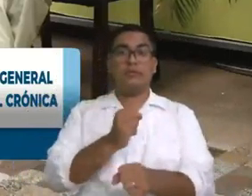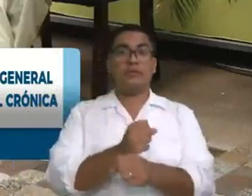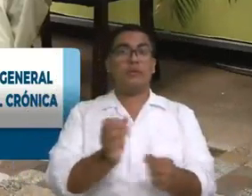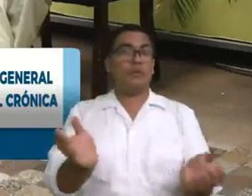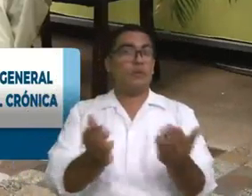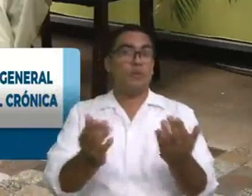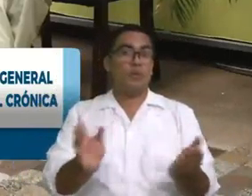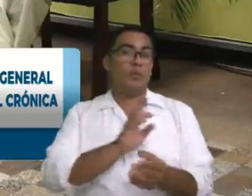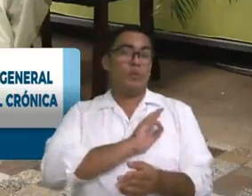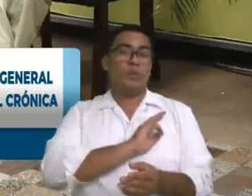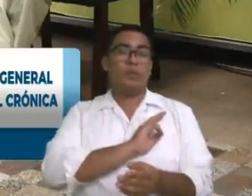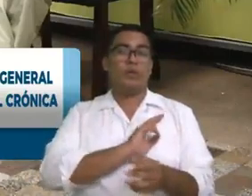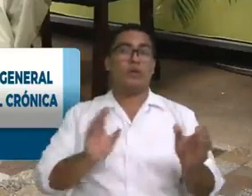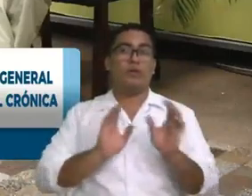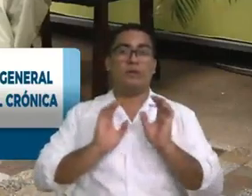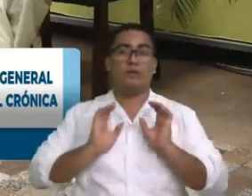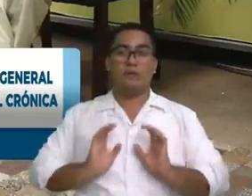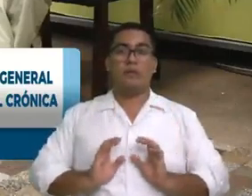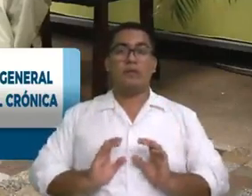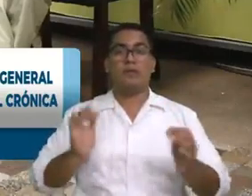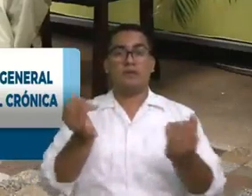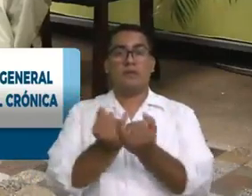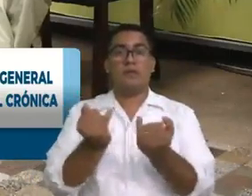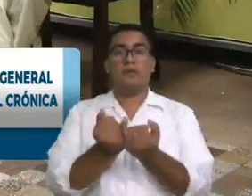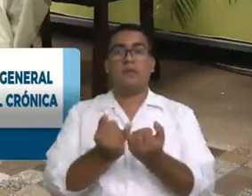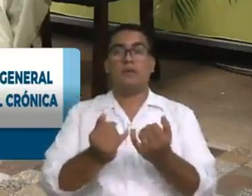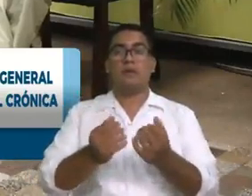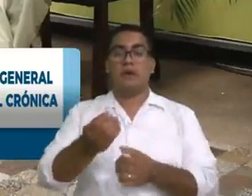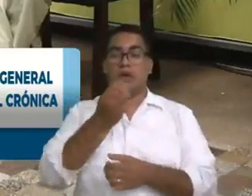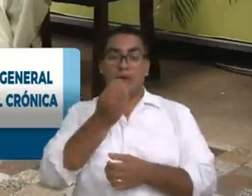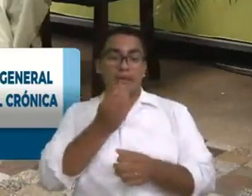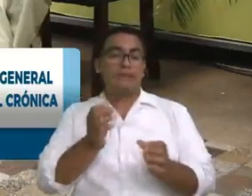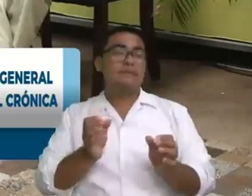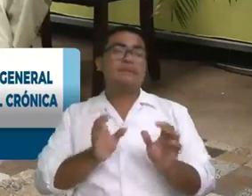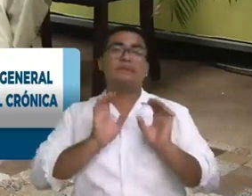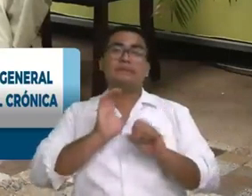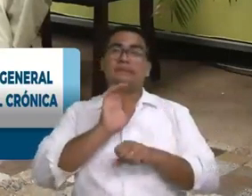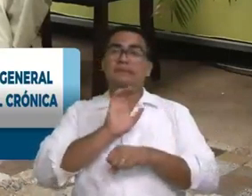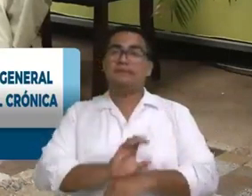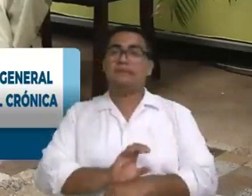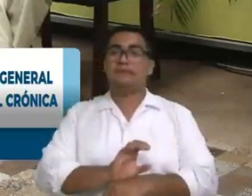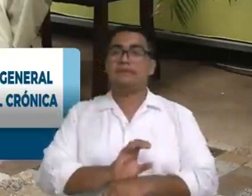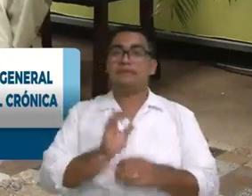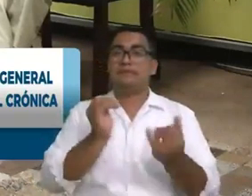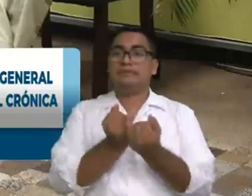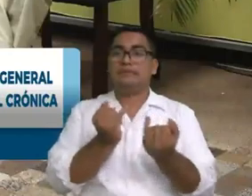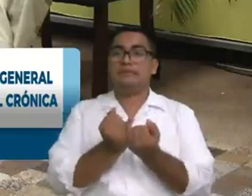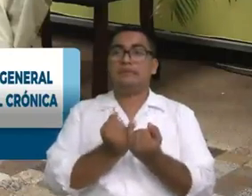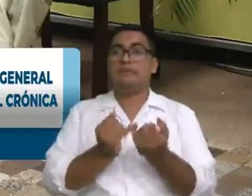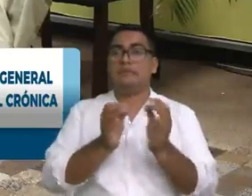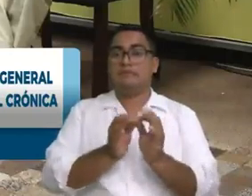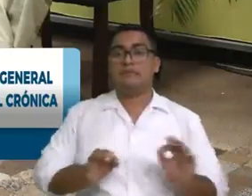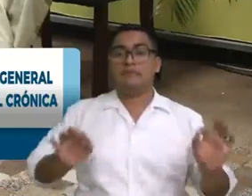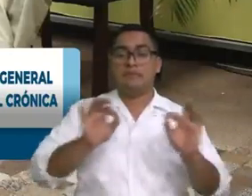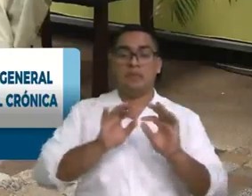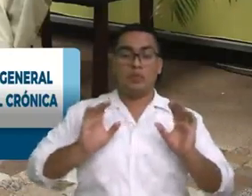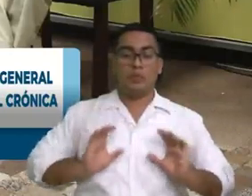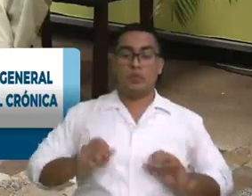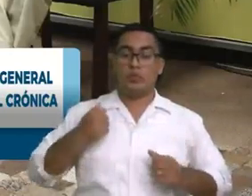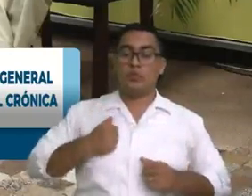voy acostumbrándome. Así como acostumbro a no comer... Me acostumbro a no evacuar y